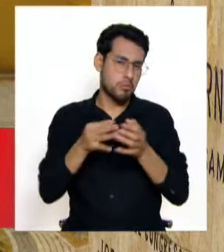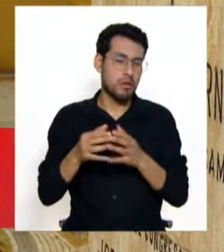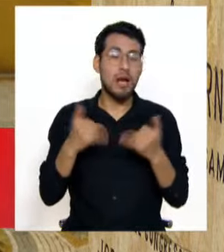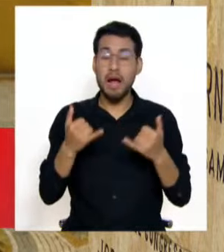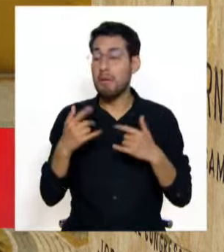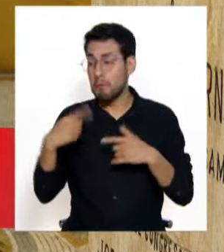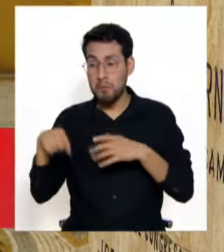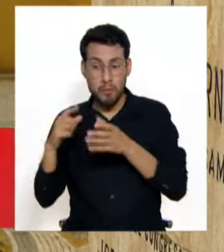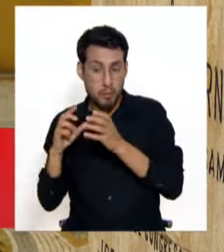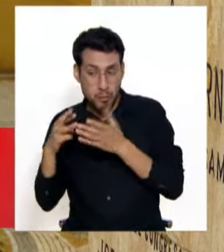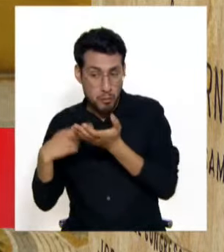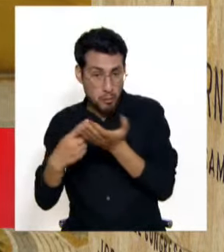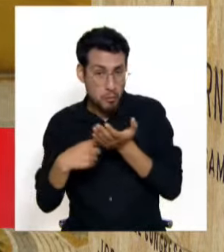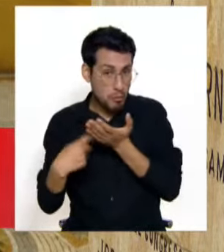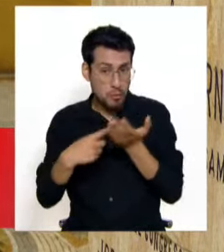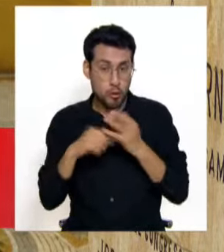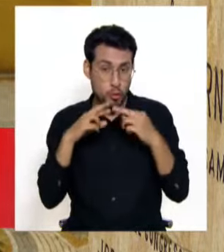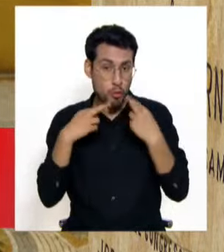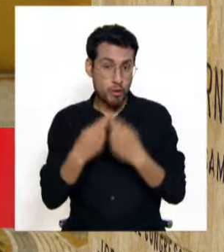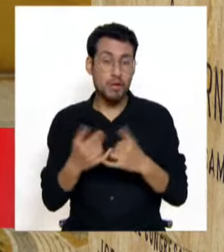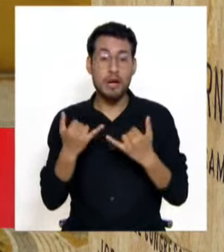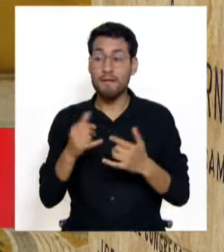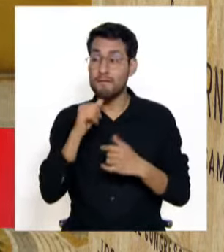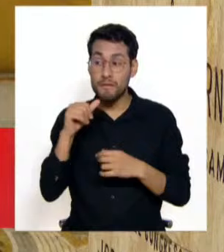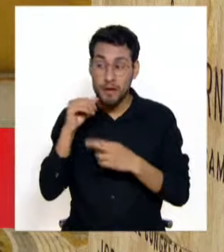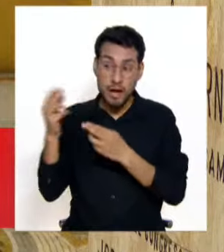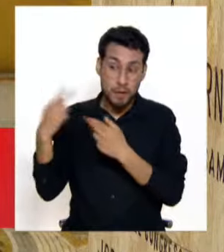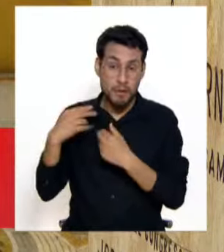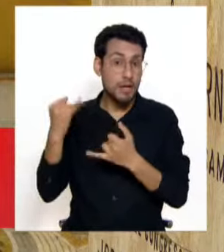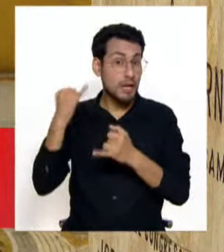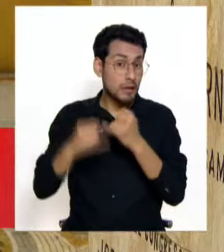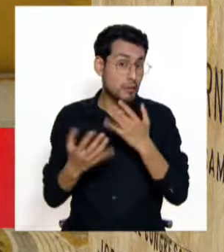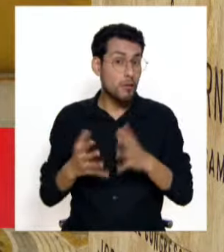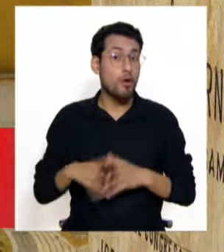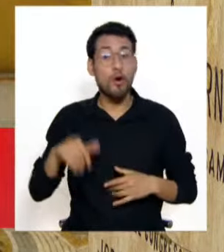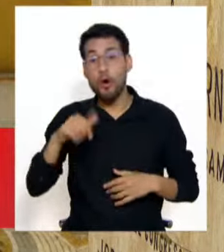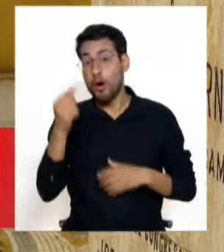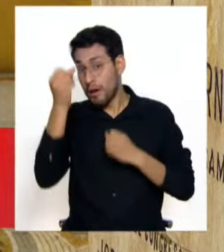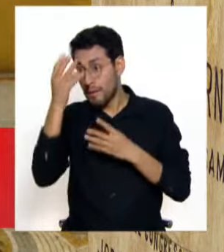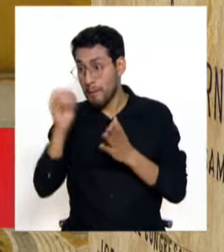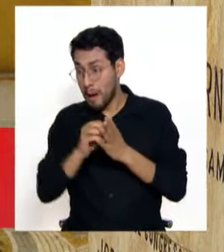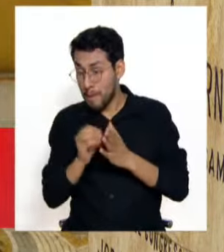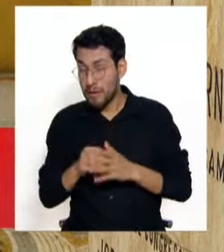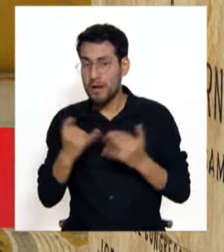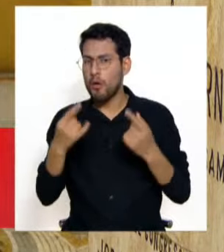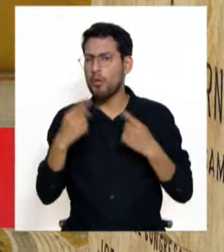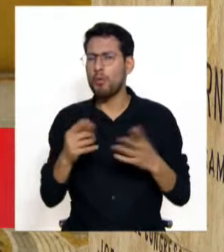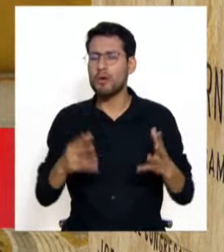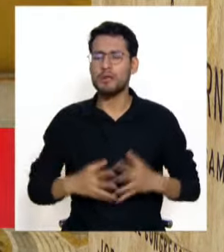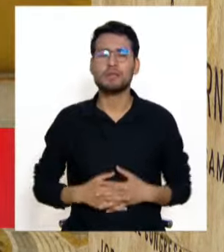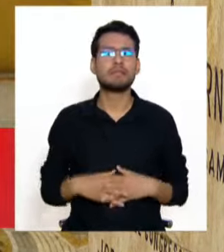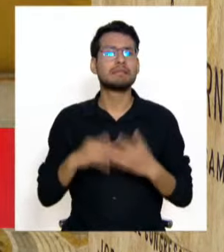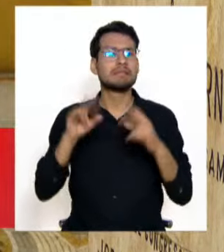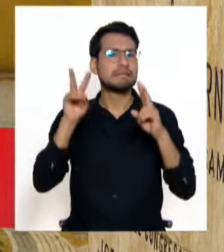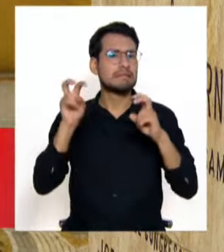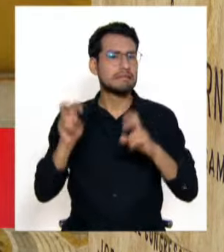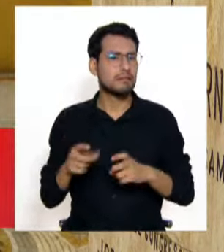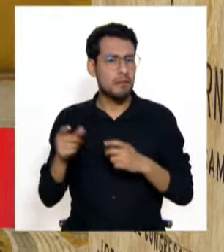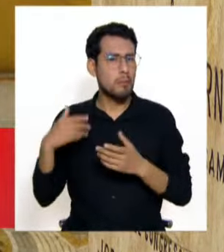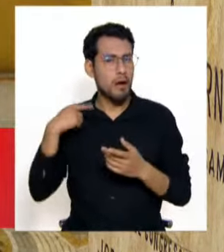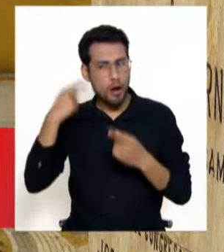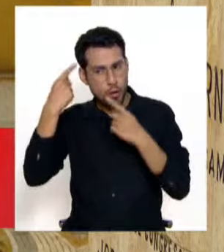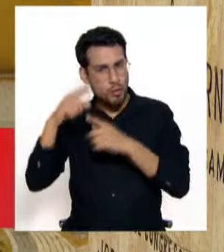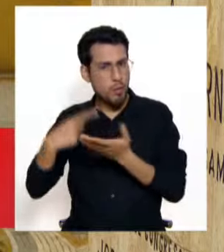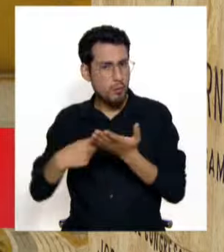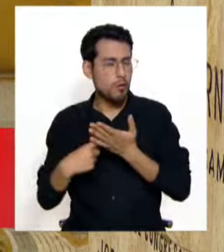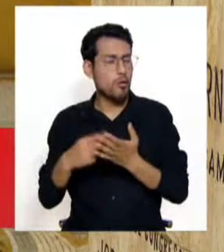de Portavoces, estamos justamente a la espera que culmine para poder conocer también otros detalles acerca de los temas que han acordado,